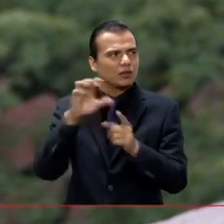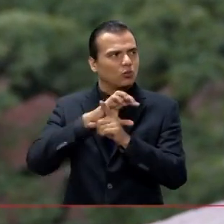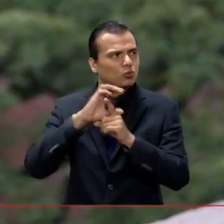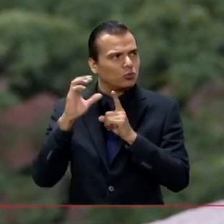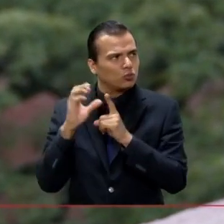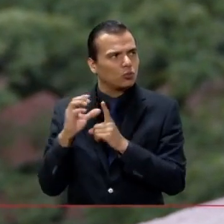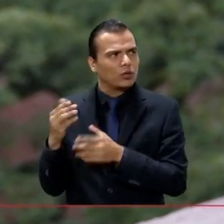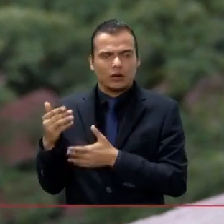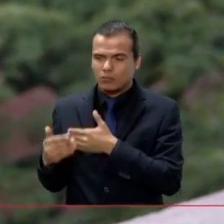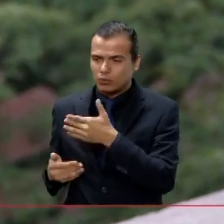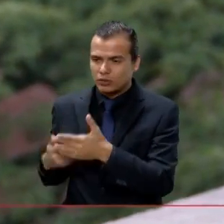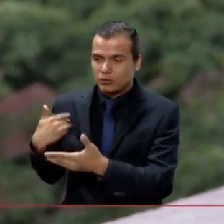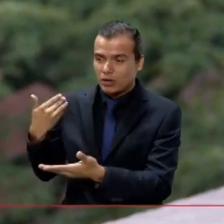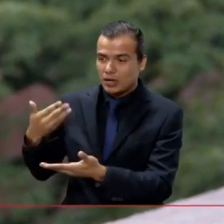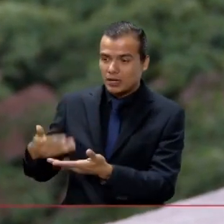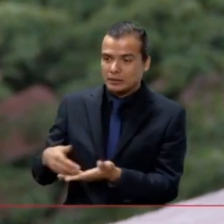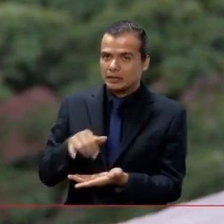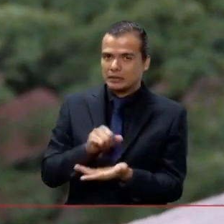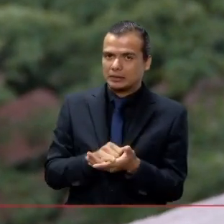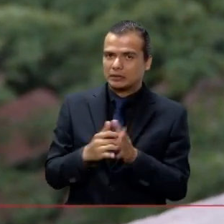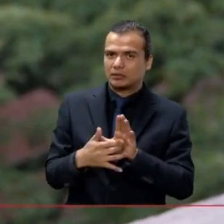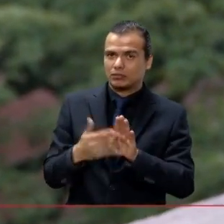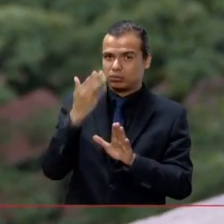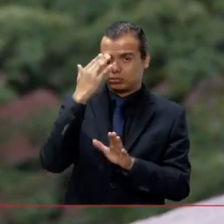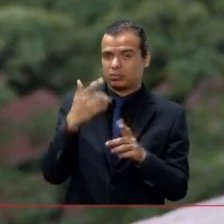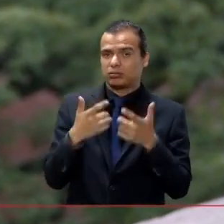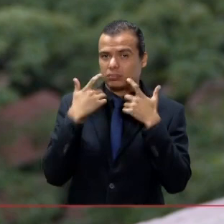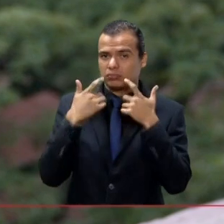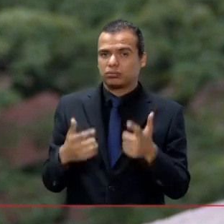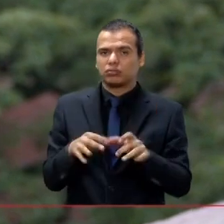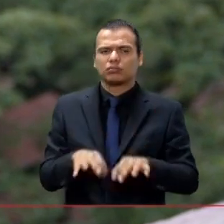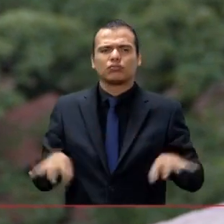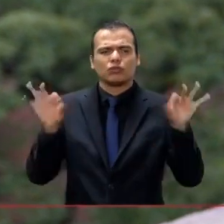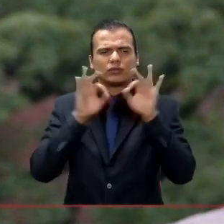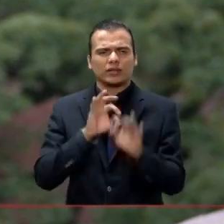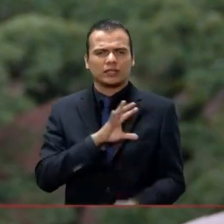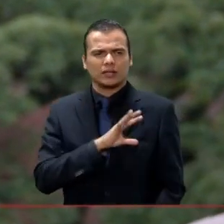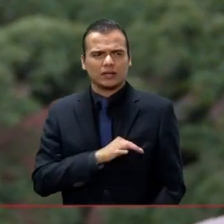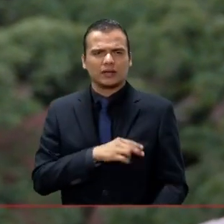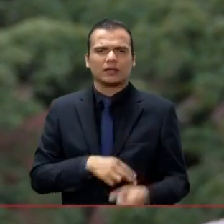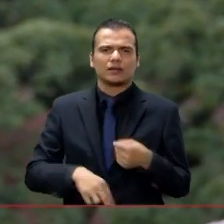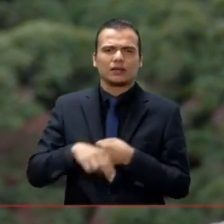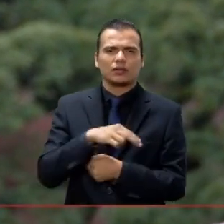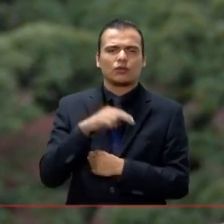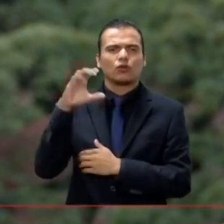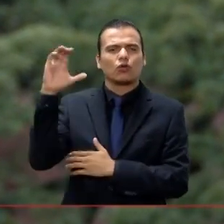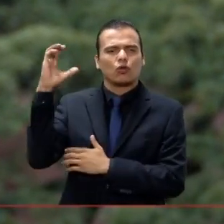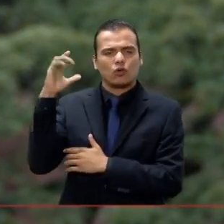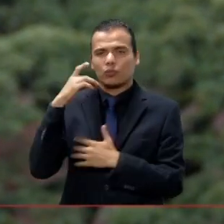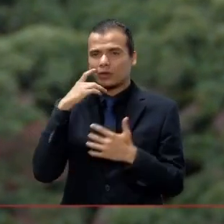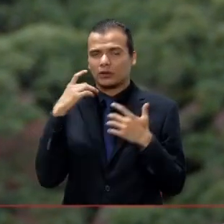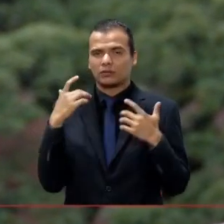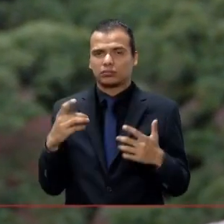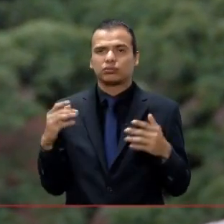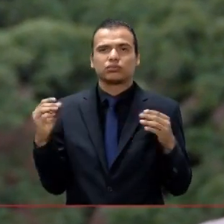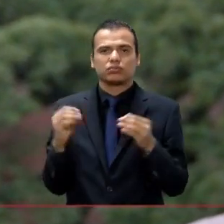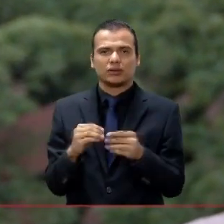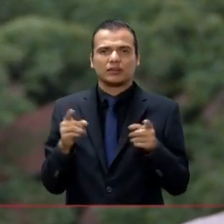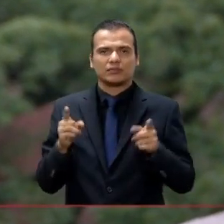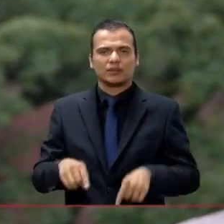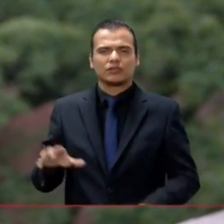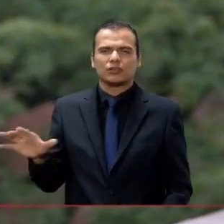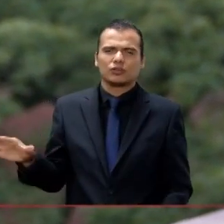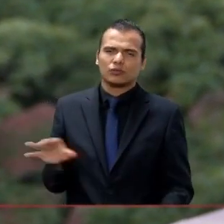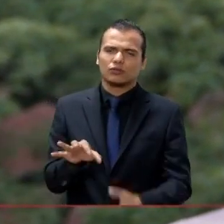este proceso tan impactante no solamente para Cali sino para toda la región y para toda Colombia y sobre todo para estrechar lazos y